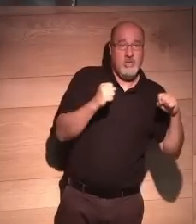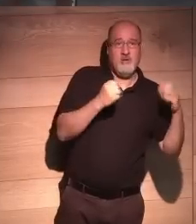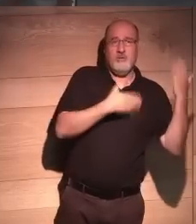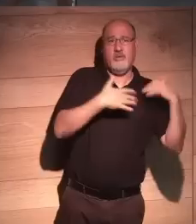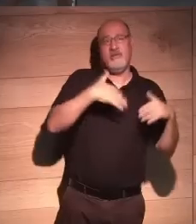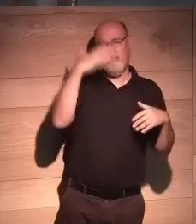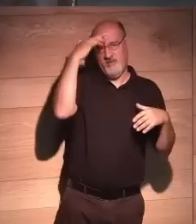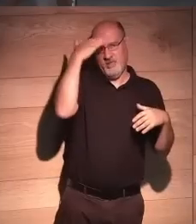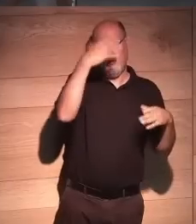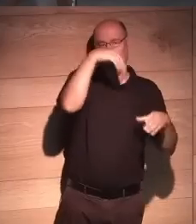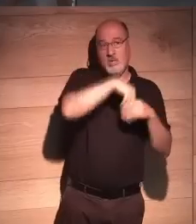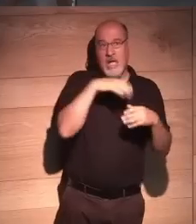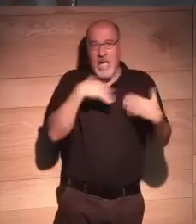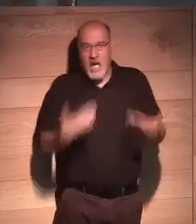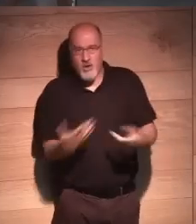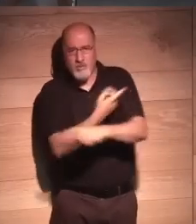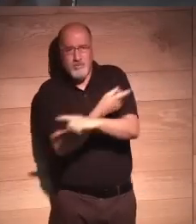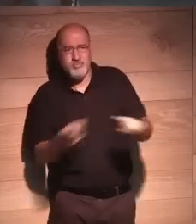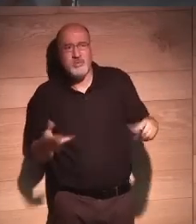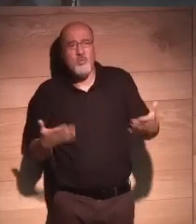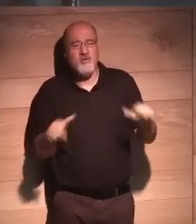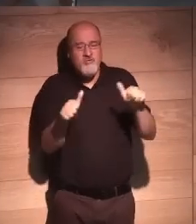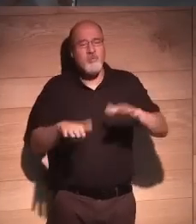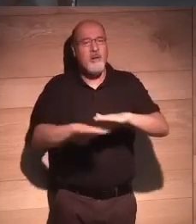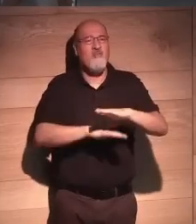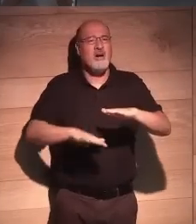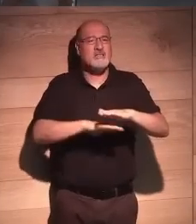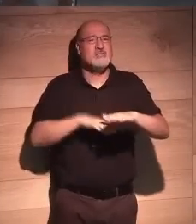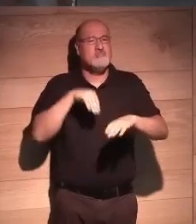en ficción, estoy hablando, y la manera de ahora, que muchos años